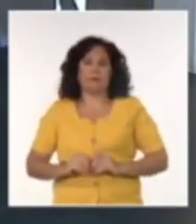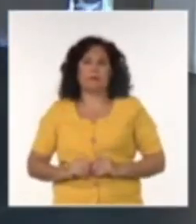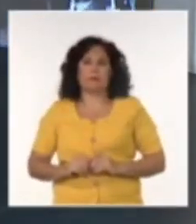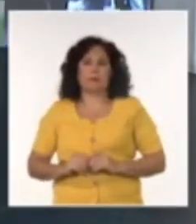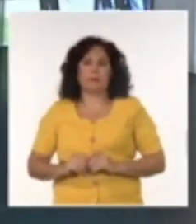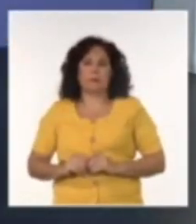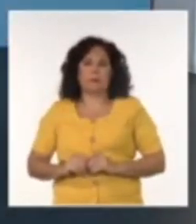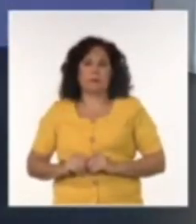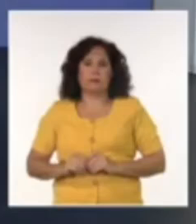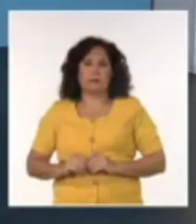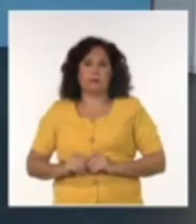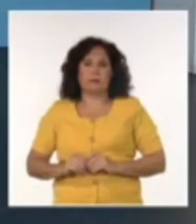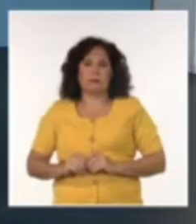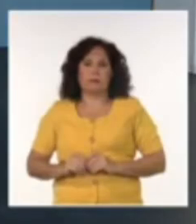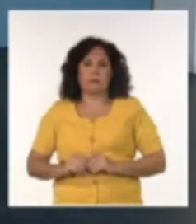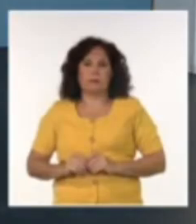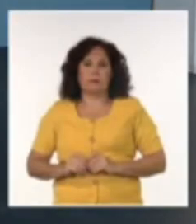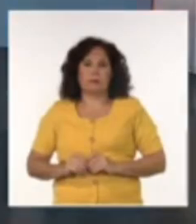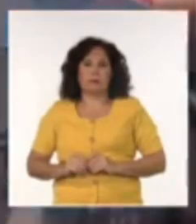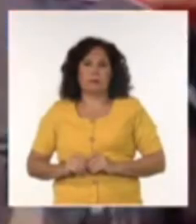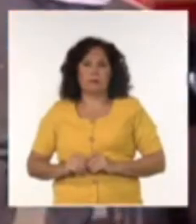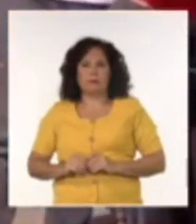informativo de la jornada. ¿Cómo estás, Amalia? Adelante.